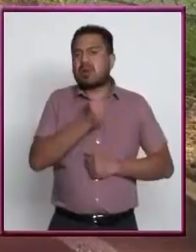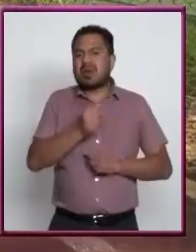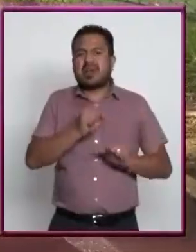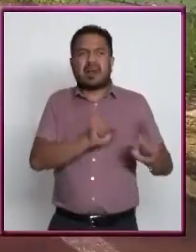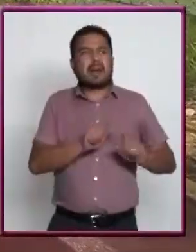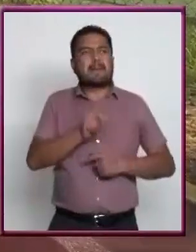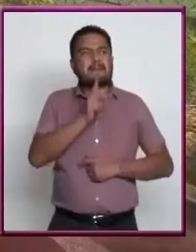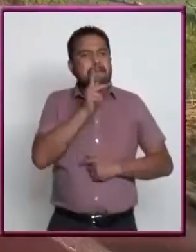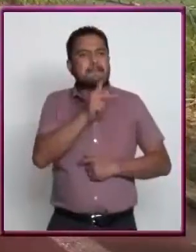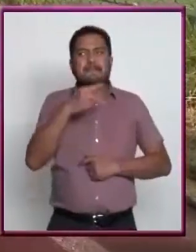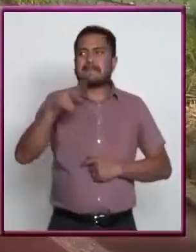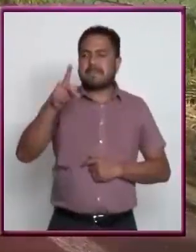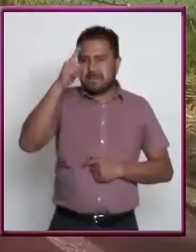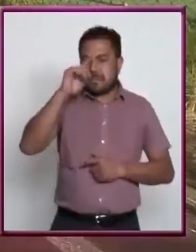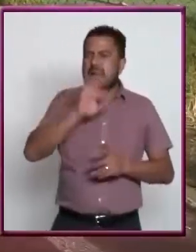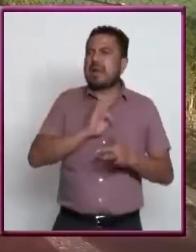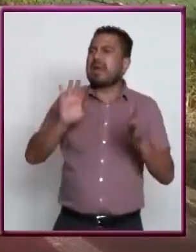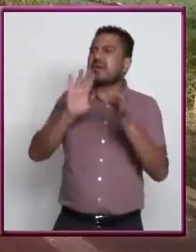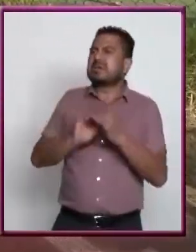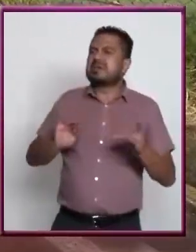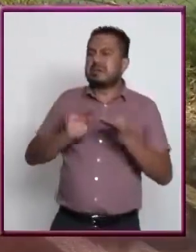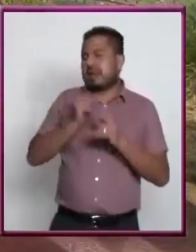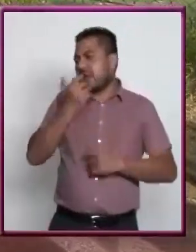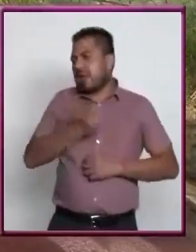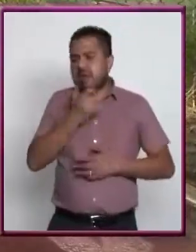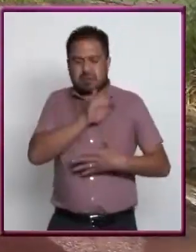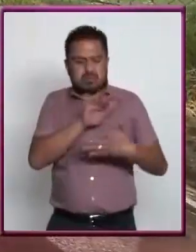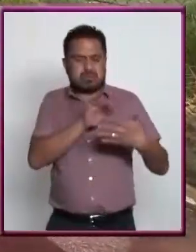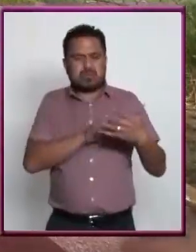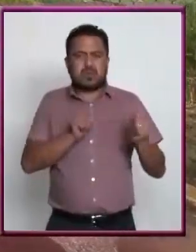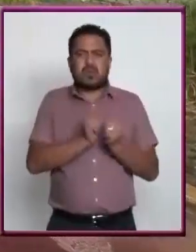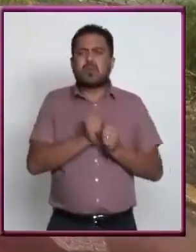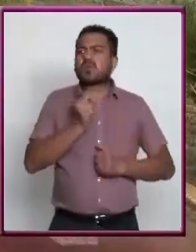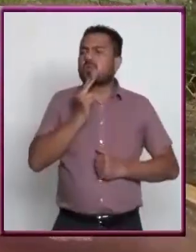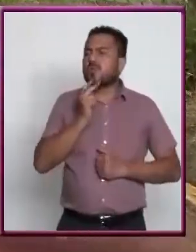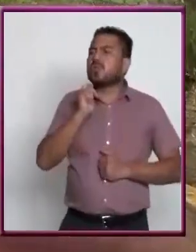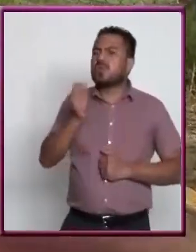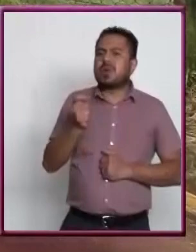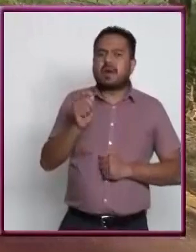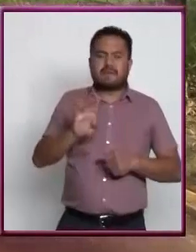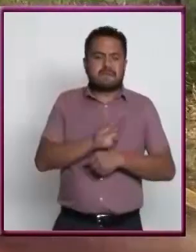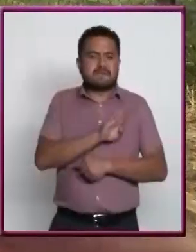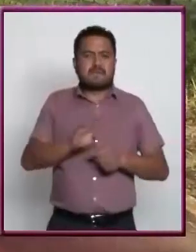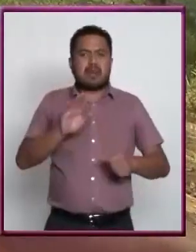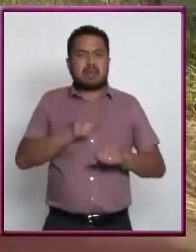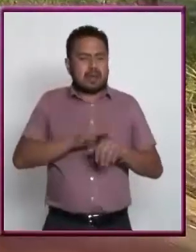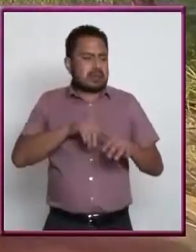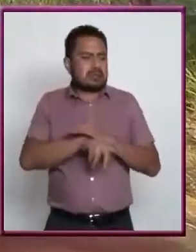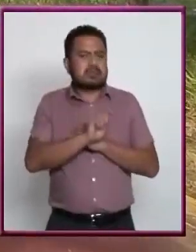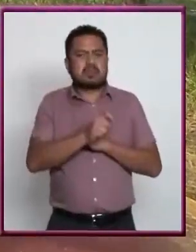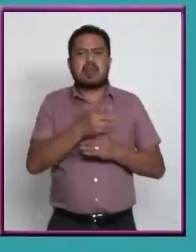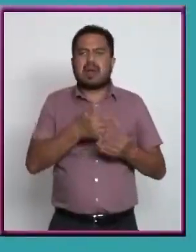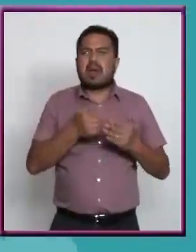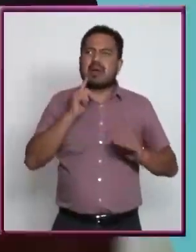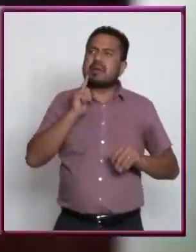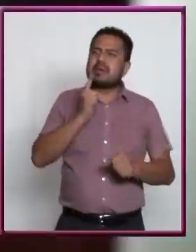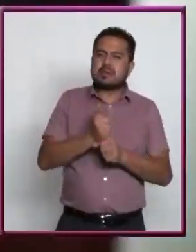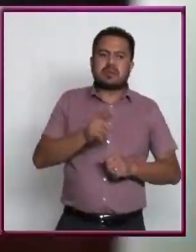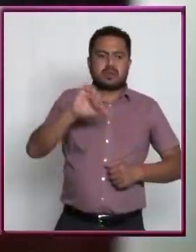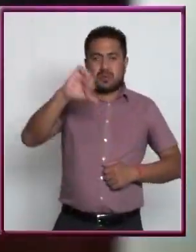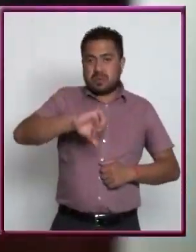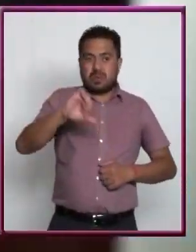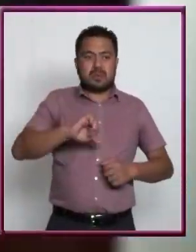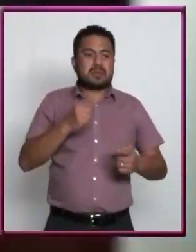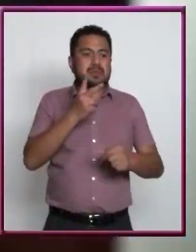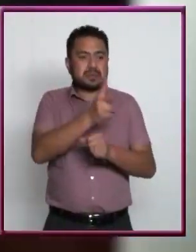La Dichosa Palabra, para que nos cuente sobre el hábito de la lectura, su utilidad, ventajas y trascendencia. Vamos a verlo. El día de